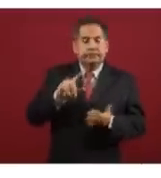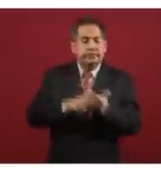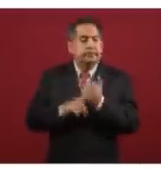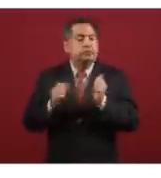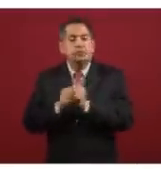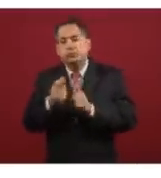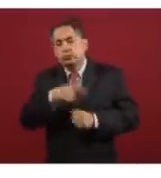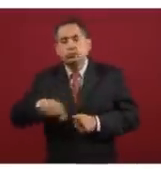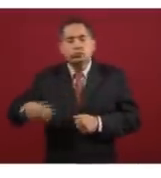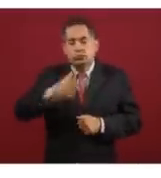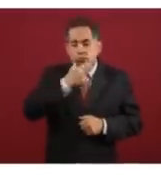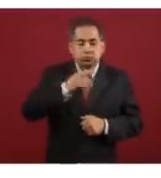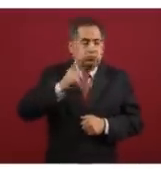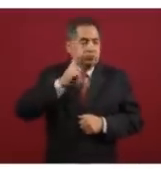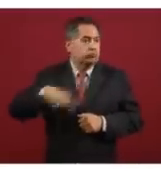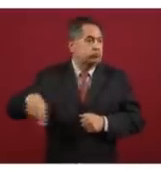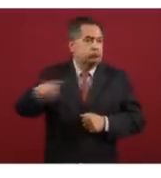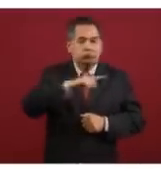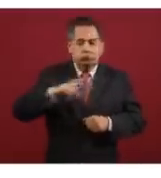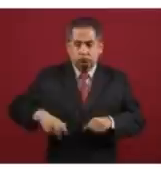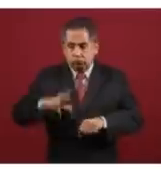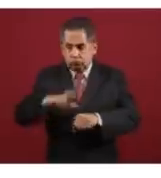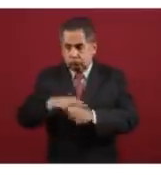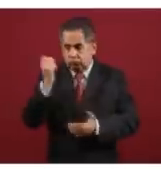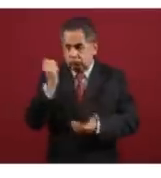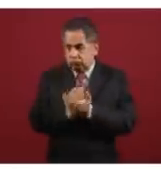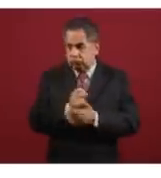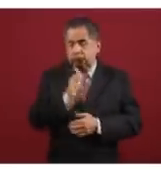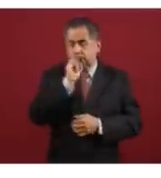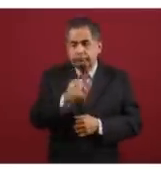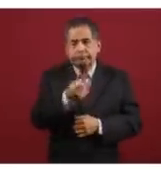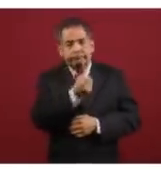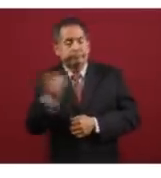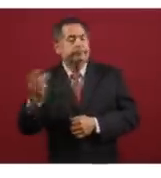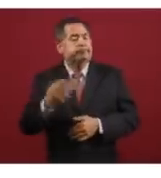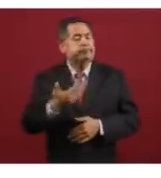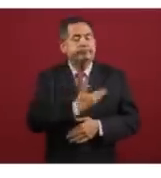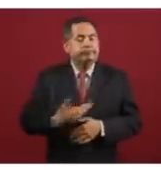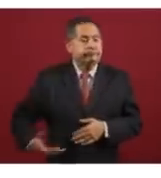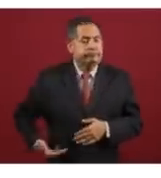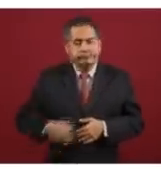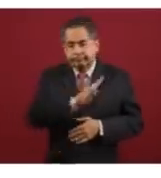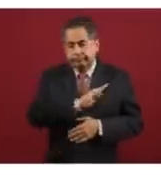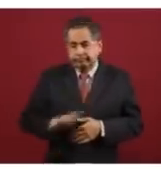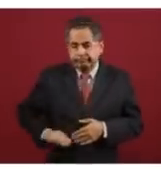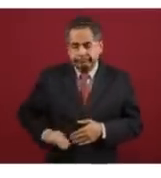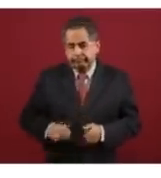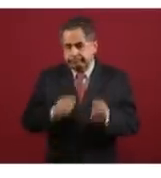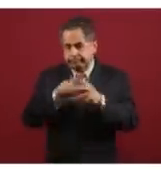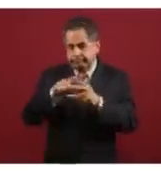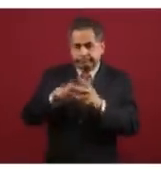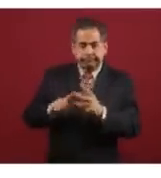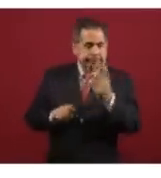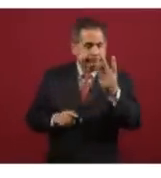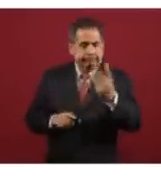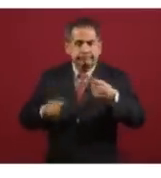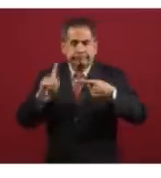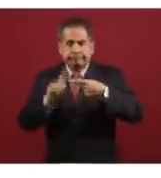las señoras y señores gobernadores y las y los presidentes municipales. Tres puntos.